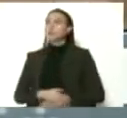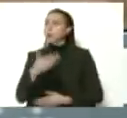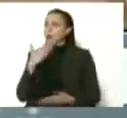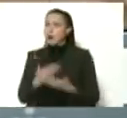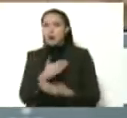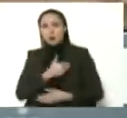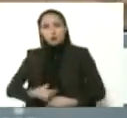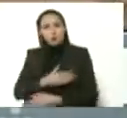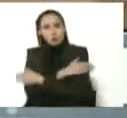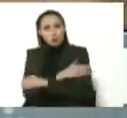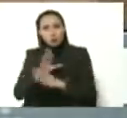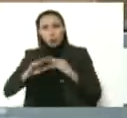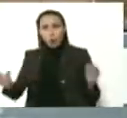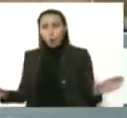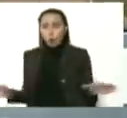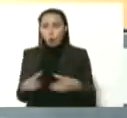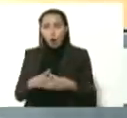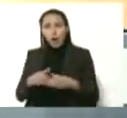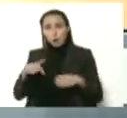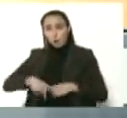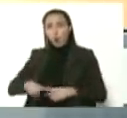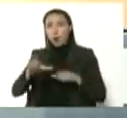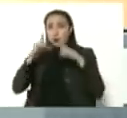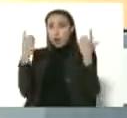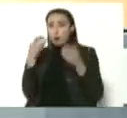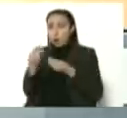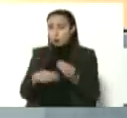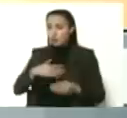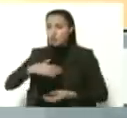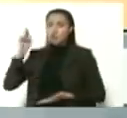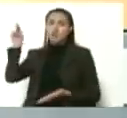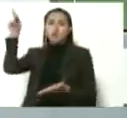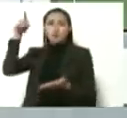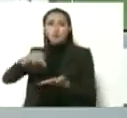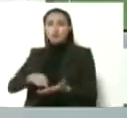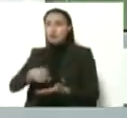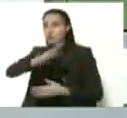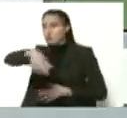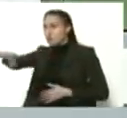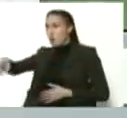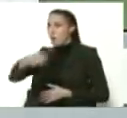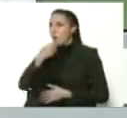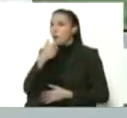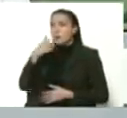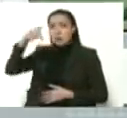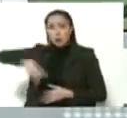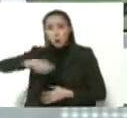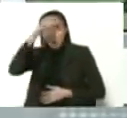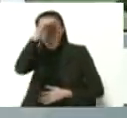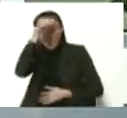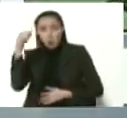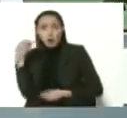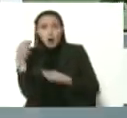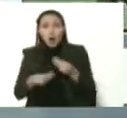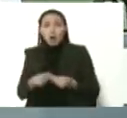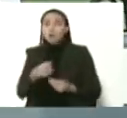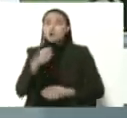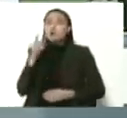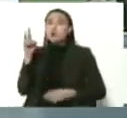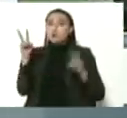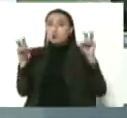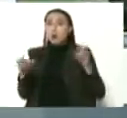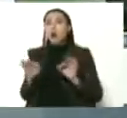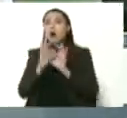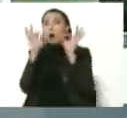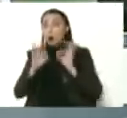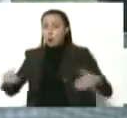a usted, a todo el equipo, al equipo de La Guaira. Feliz de estar acá en esta vista tan hermosa. Hoy domingo, dando un nuevo parte